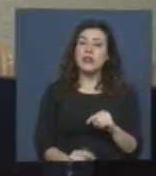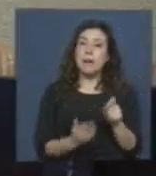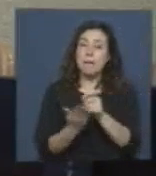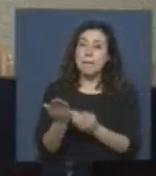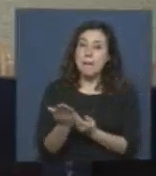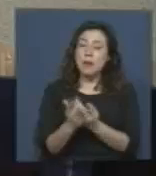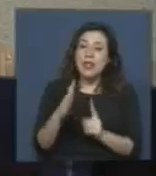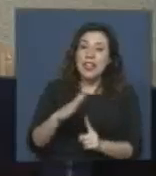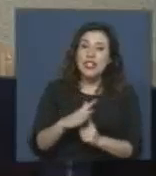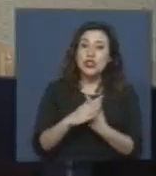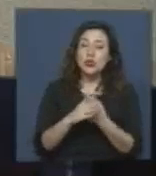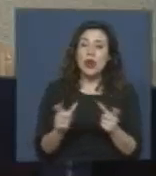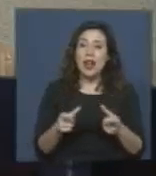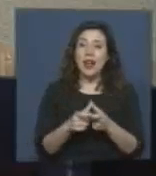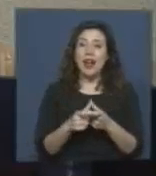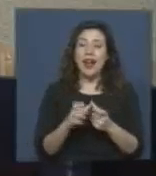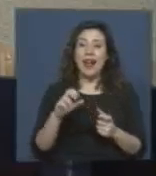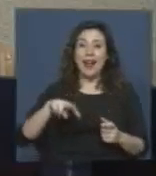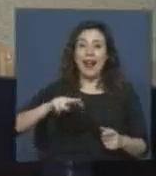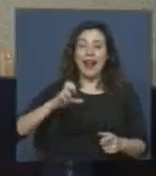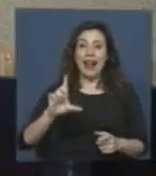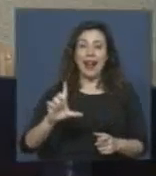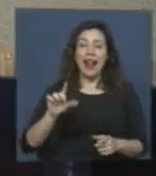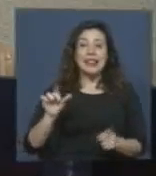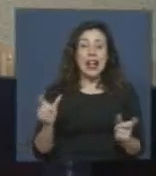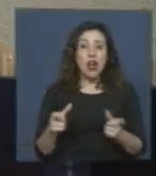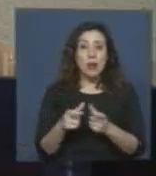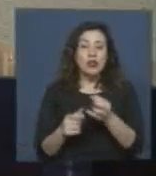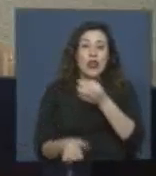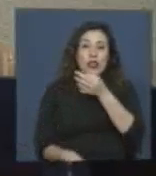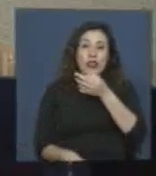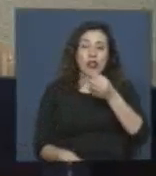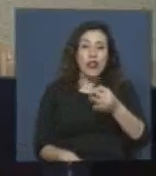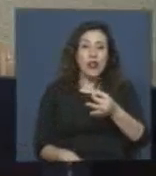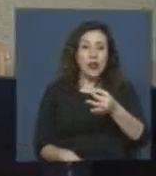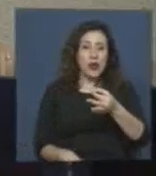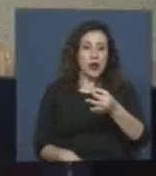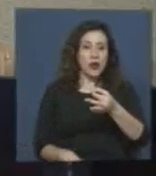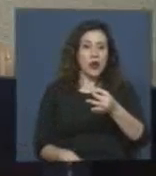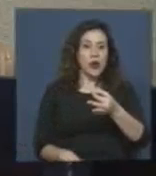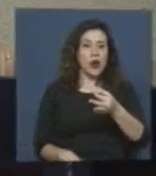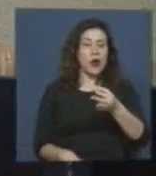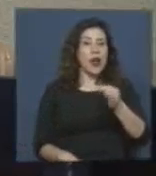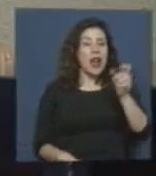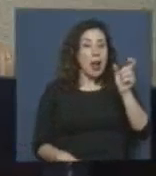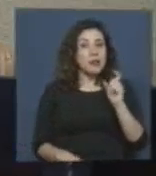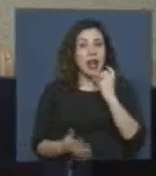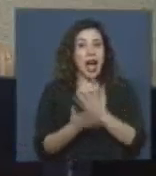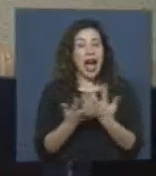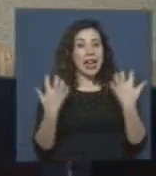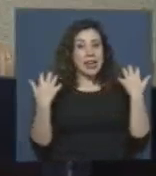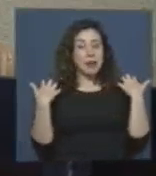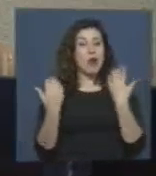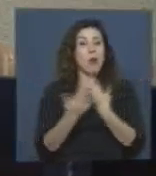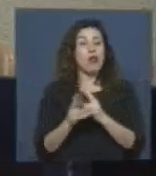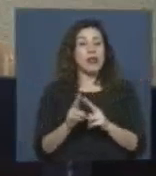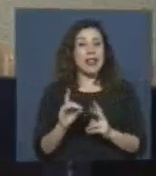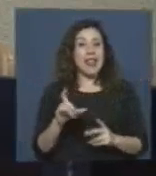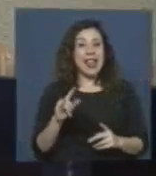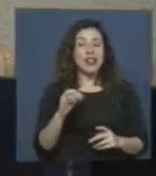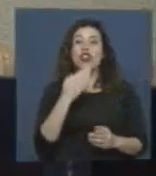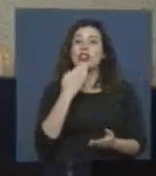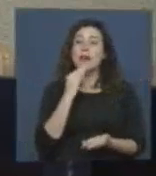propuestas emanadas de la Comisión Engel, comisión que señaló que no solo el individuo tiene responsabilidad en la comisión de delitos, sino